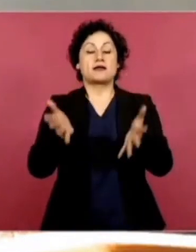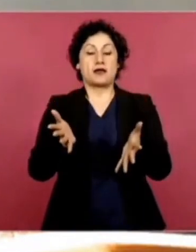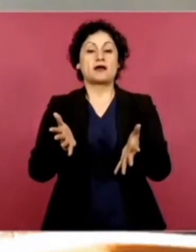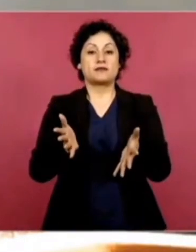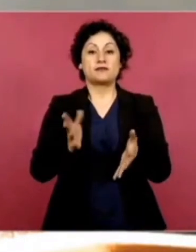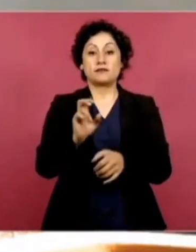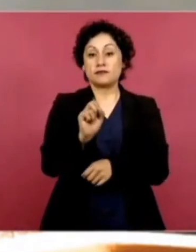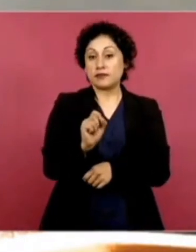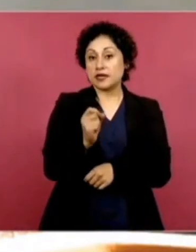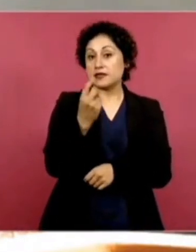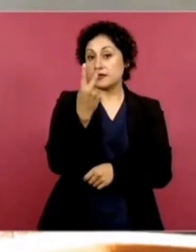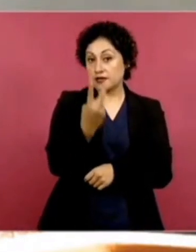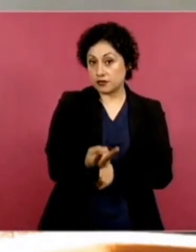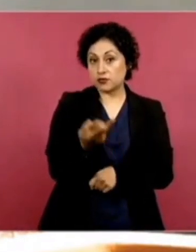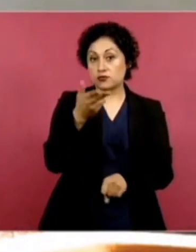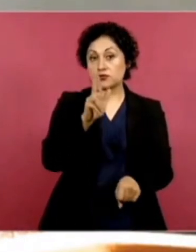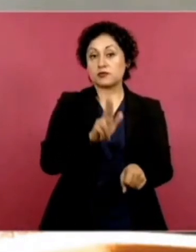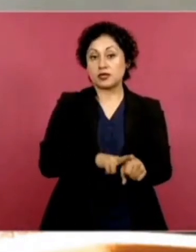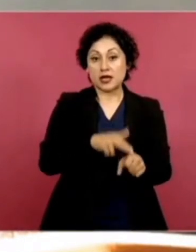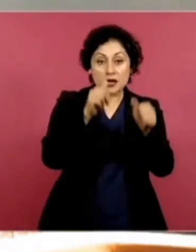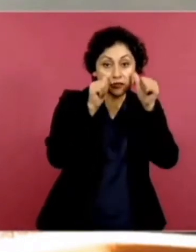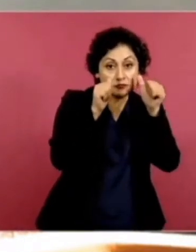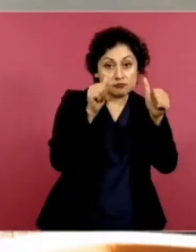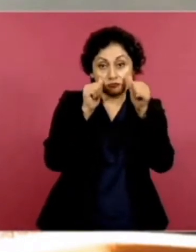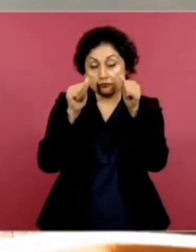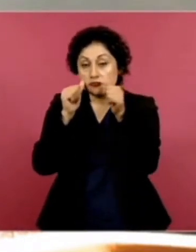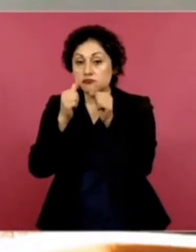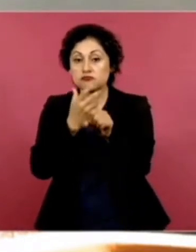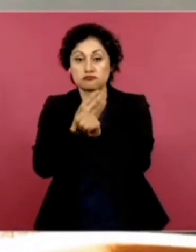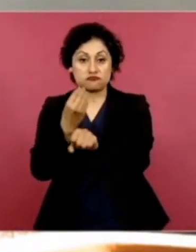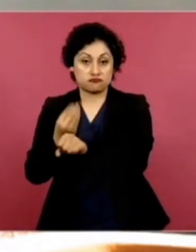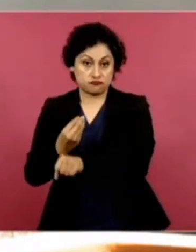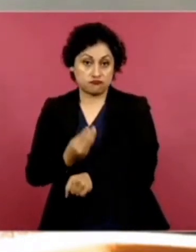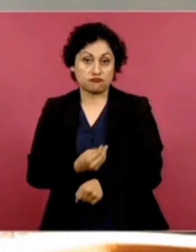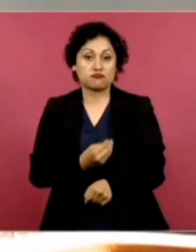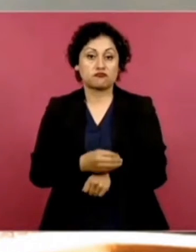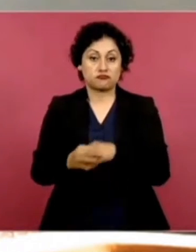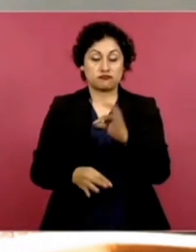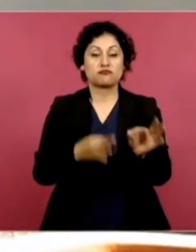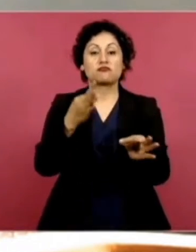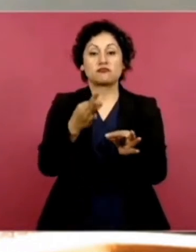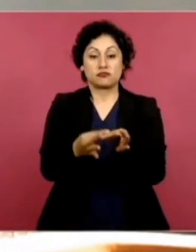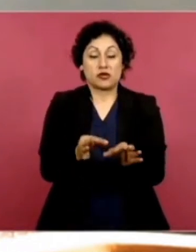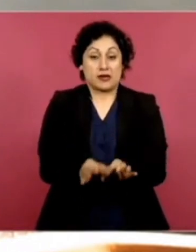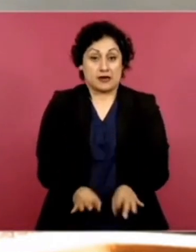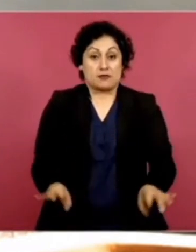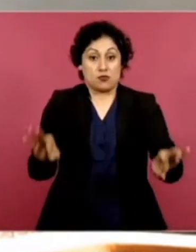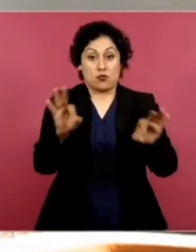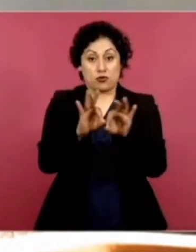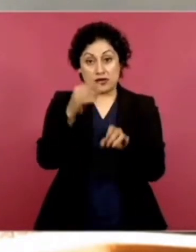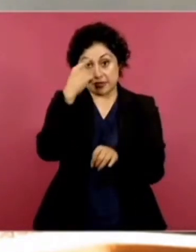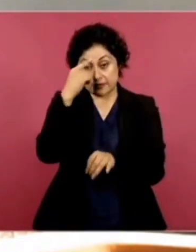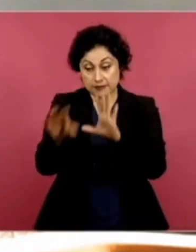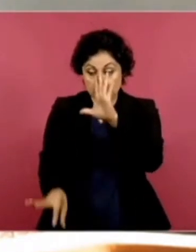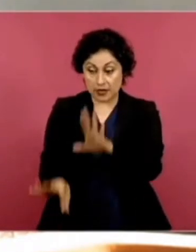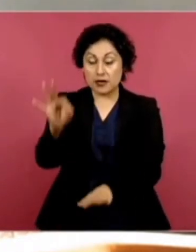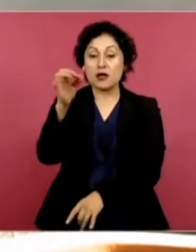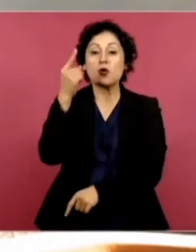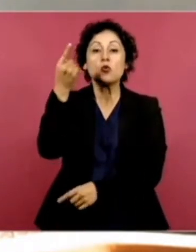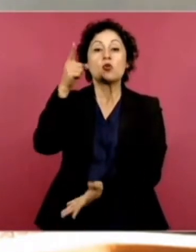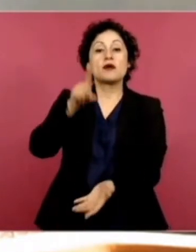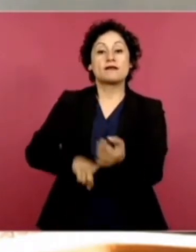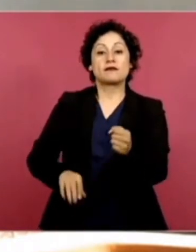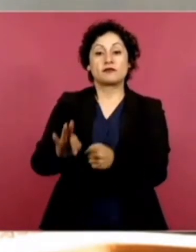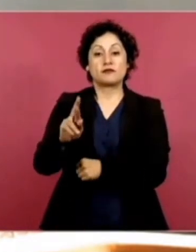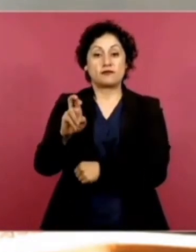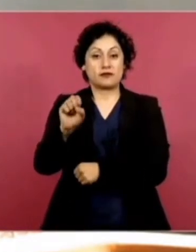de 25 hospitales, pero ha sido una intervención importante para echar a andar un hospital clave, el Hospital de Fresnillo, que